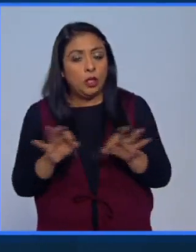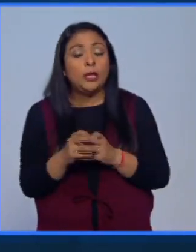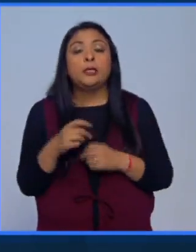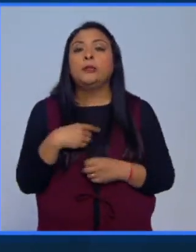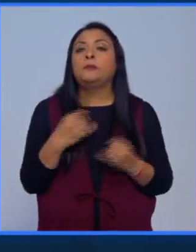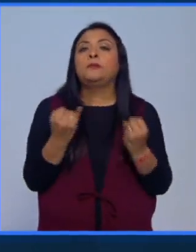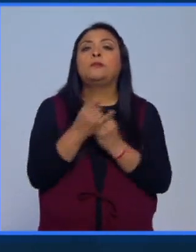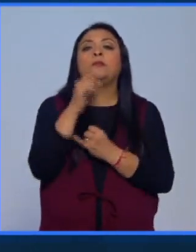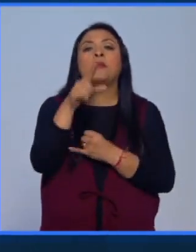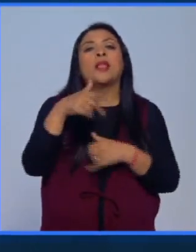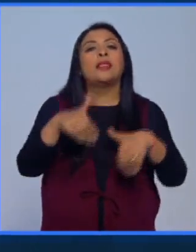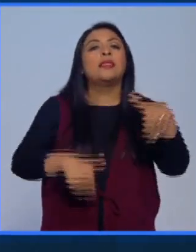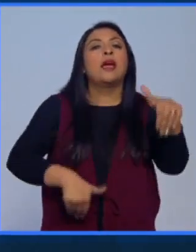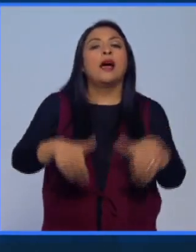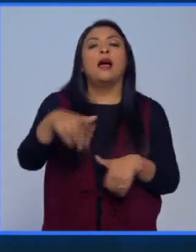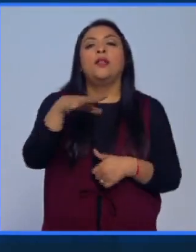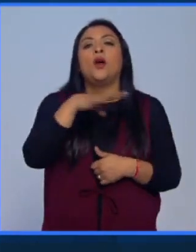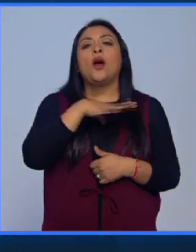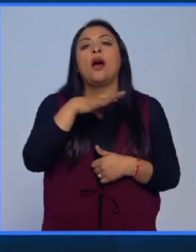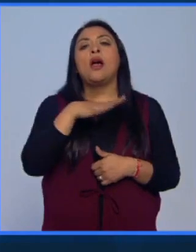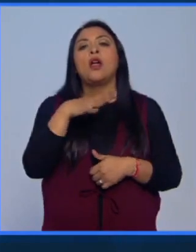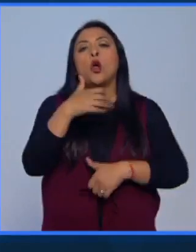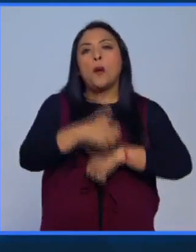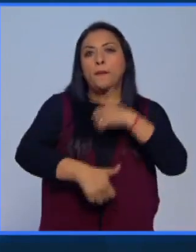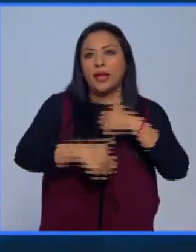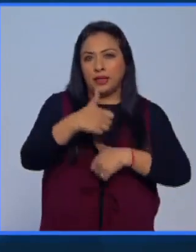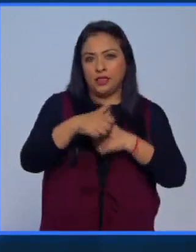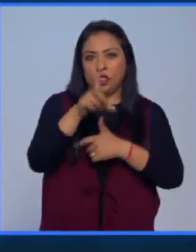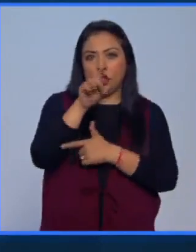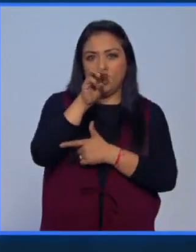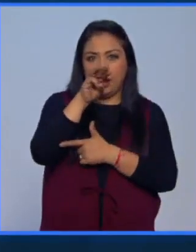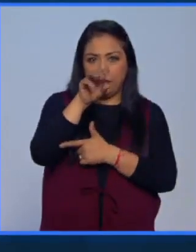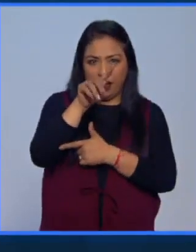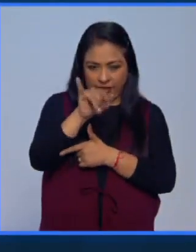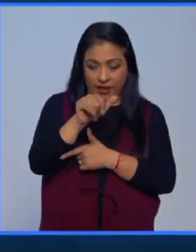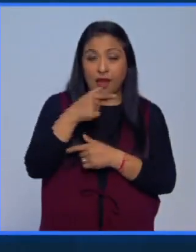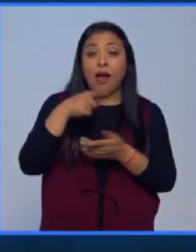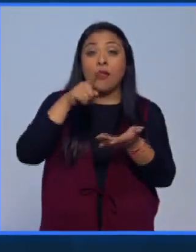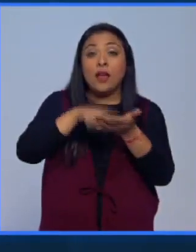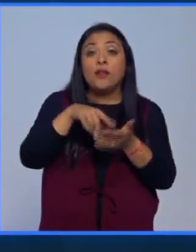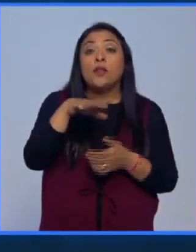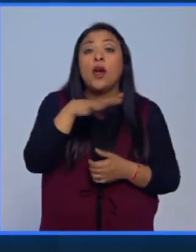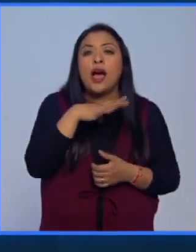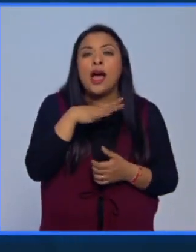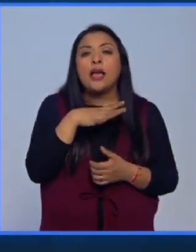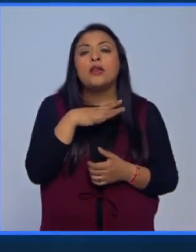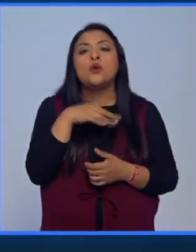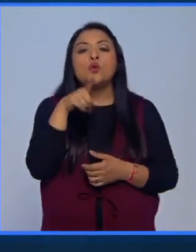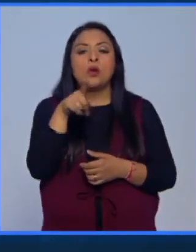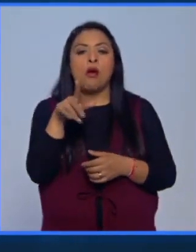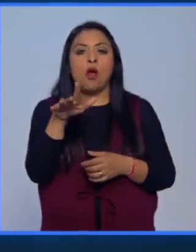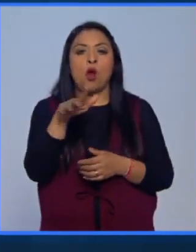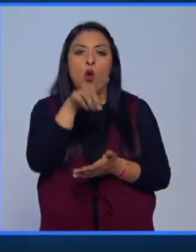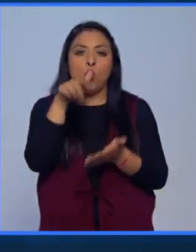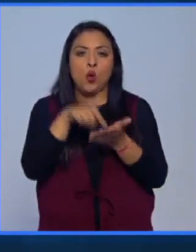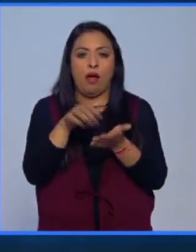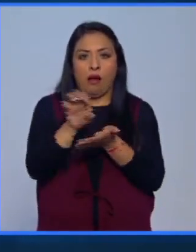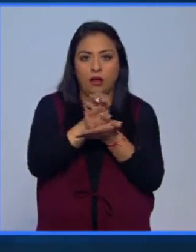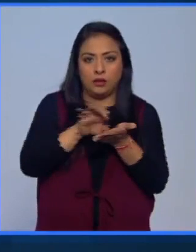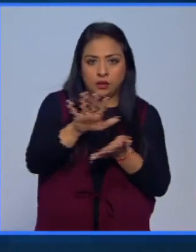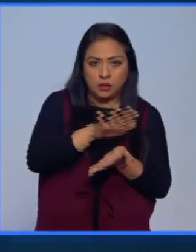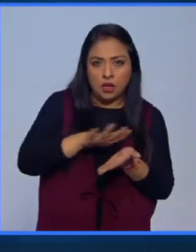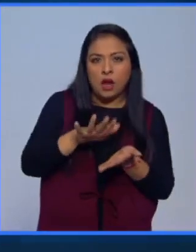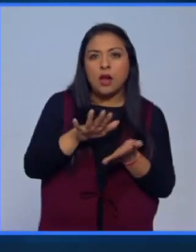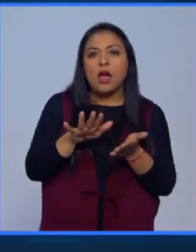Lo mismo hablamos con el teatro, llevamos una competición dramática en la que sobre un escenario, pues